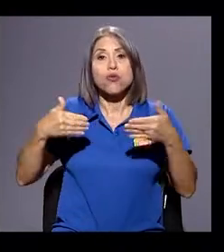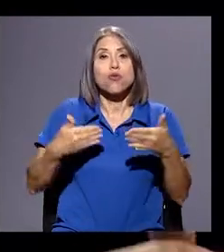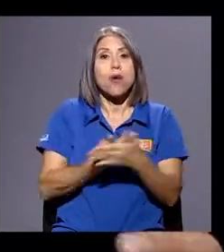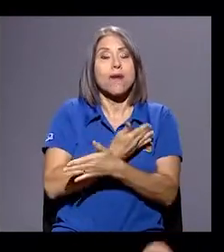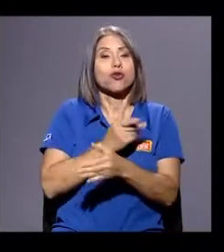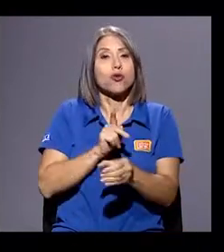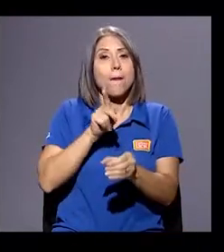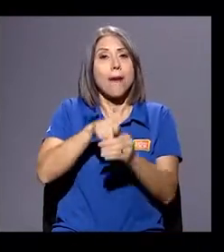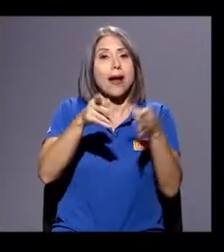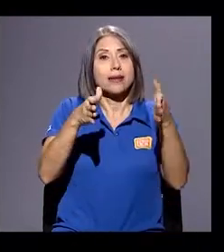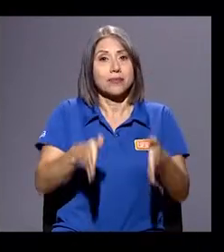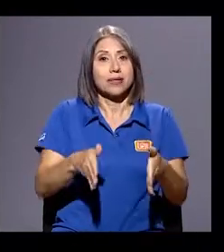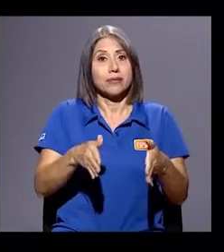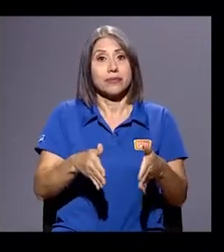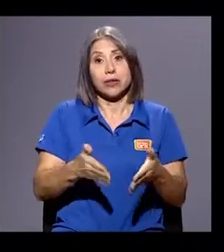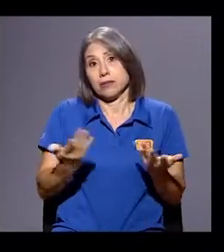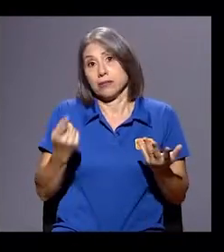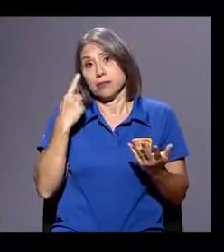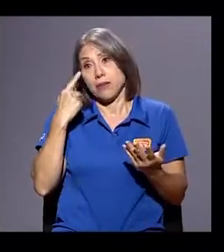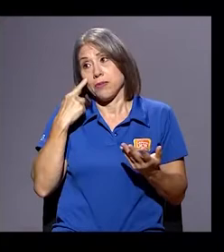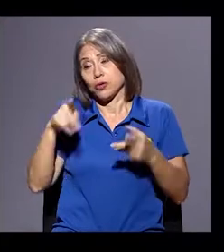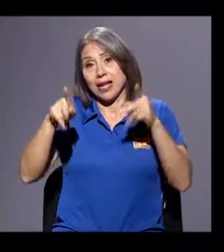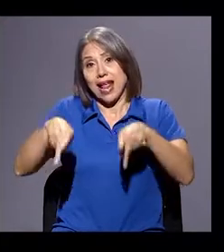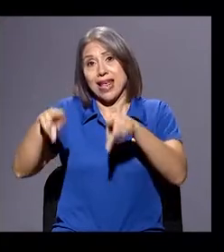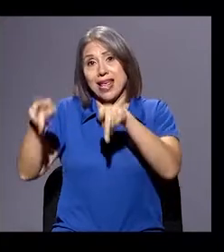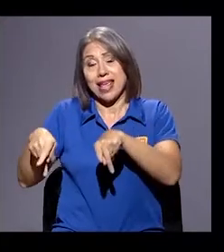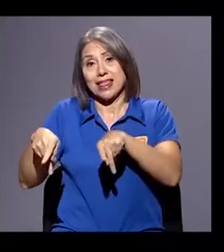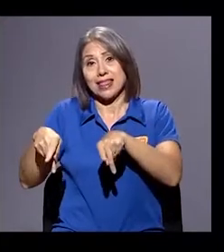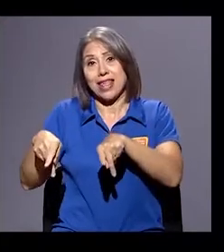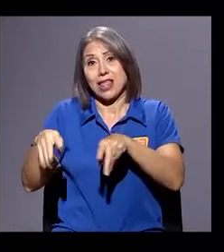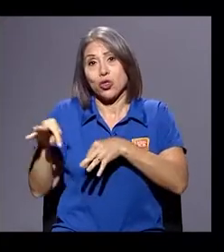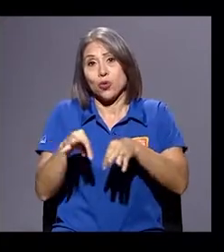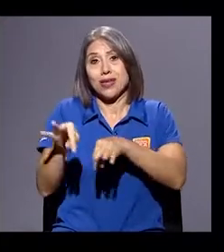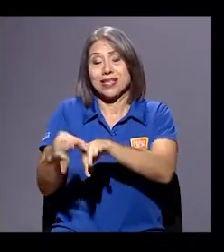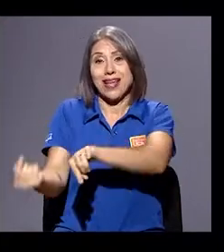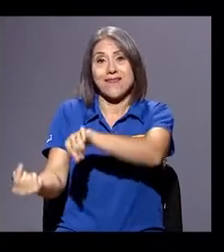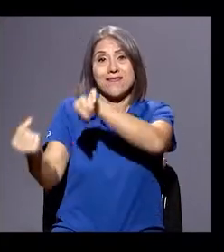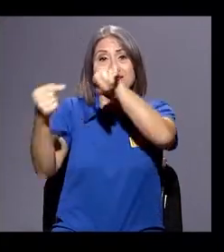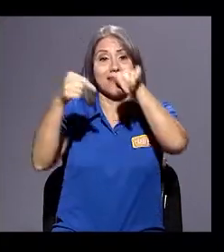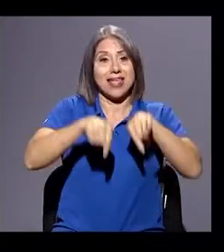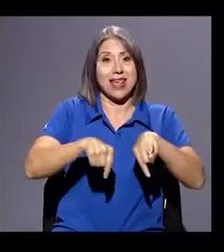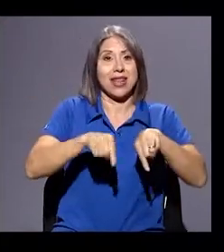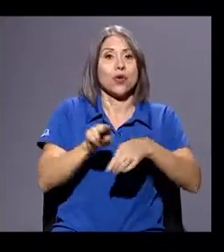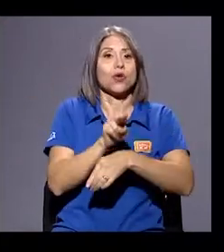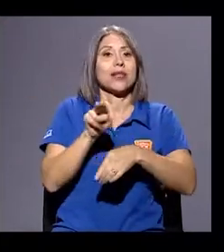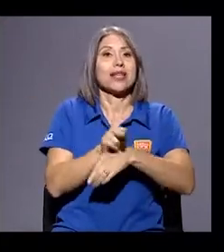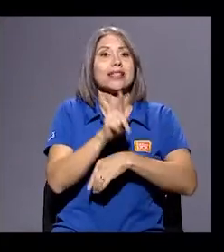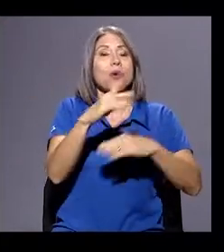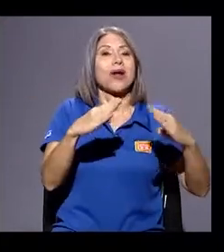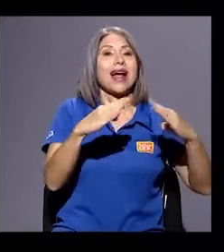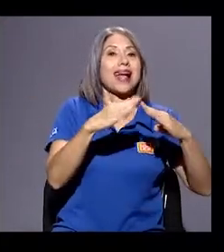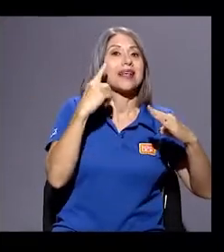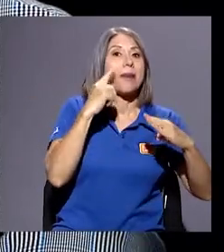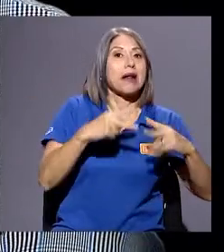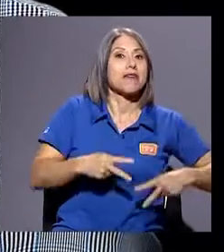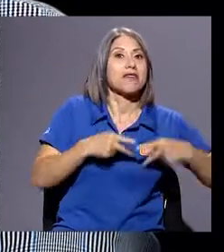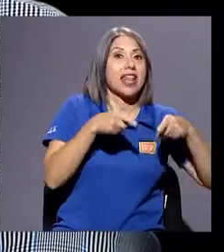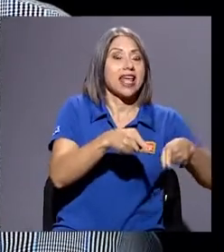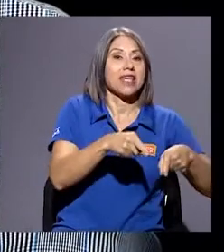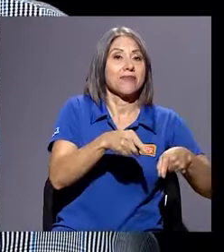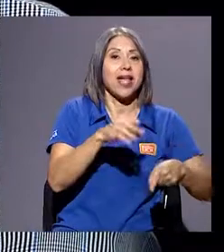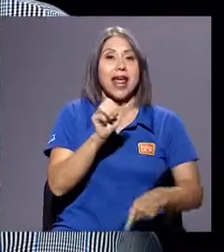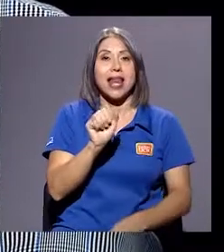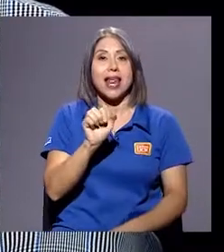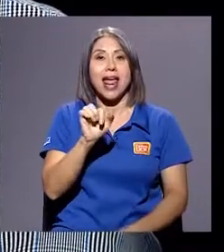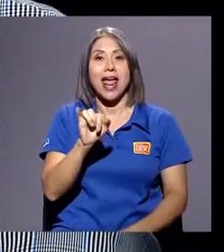de que la gente viene desde fuera del país y utiliza una casa para poder vivir, ¿verdad? El Airbnb. Uh-huh. Bueno, y